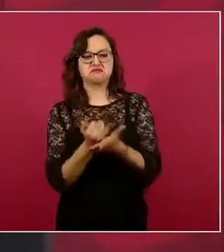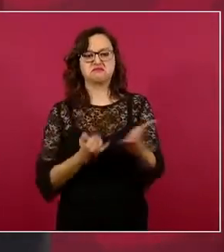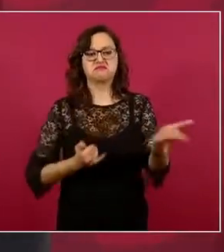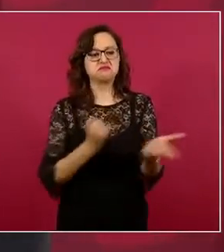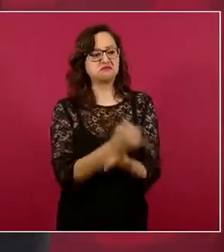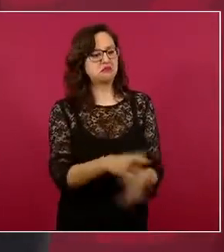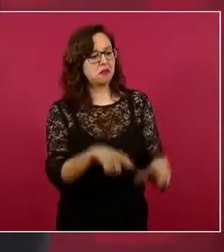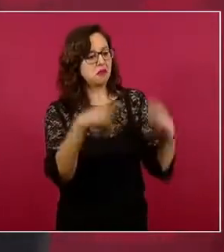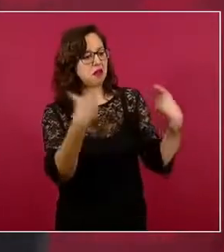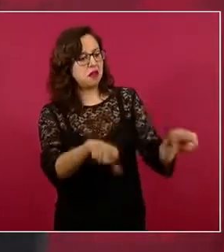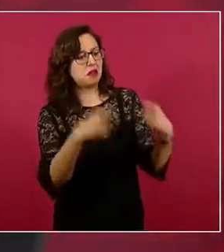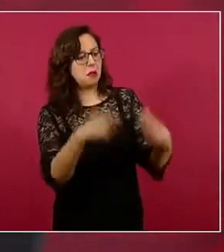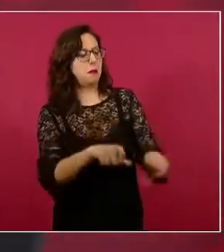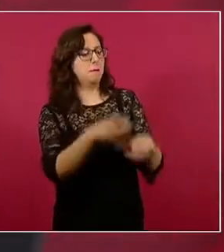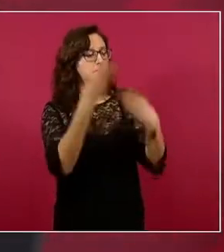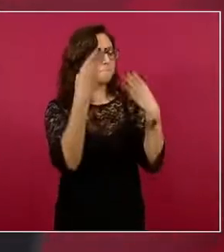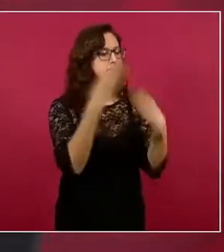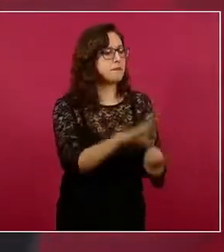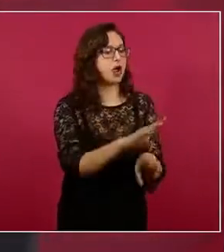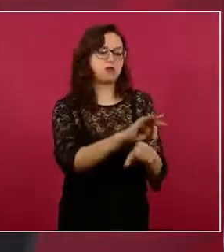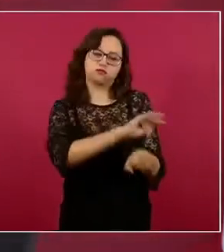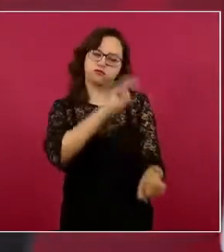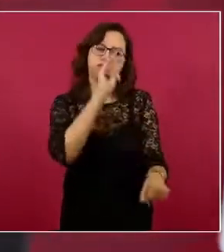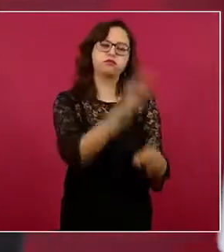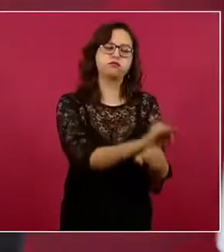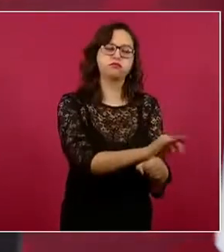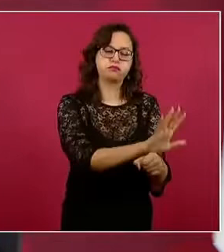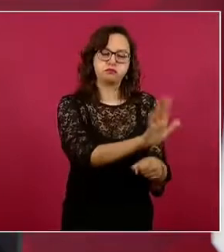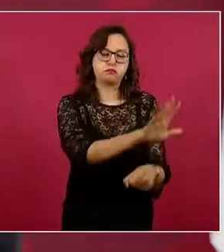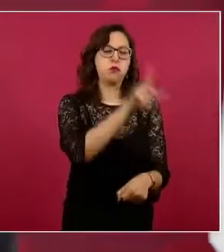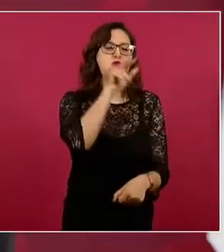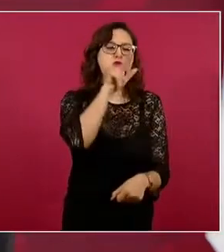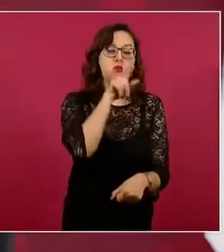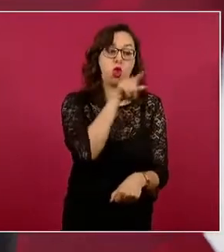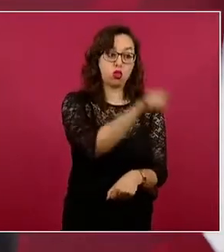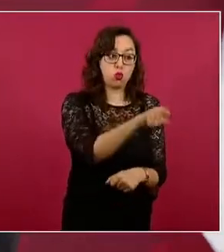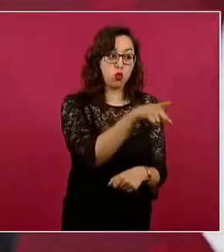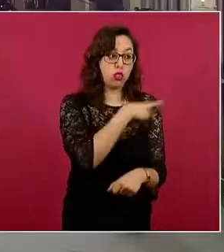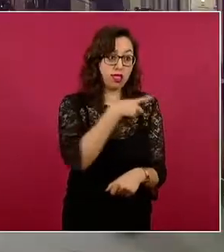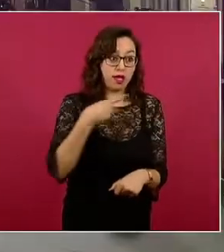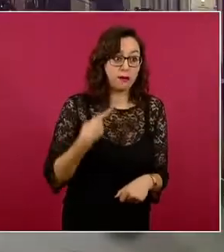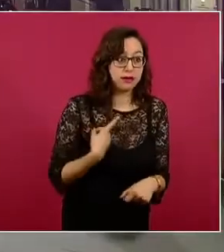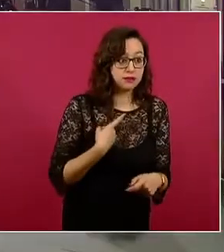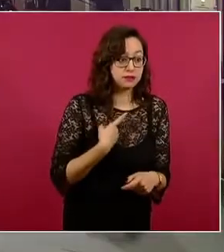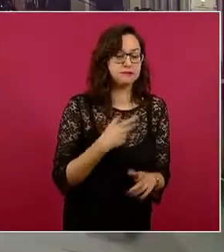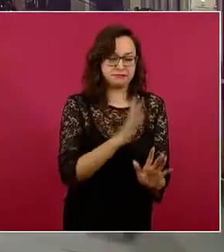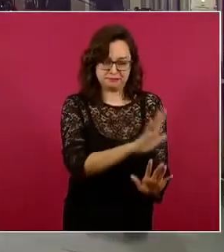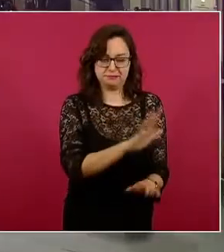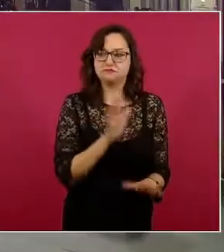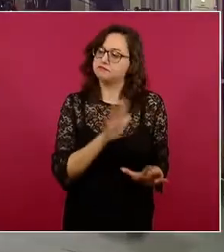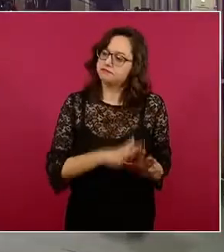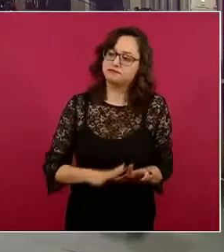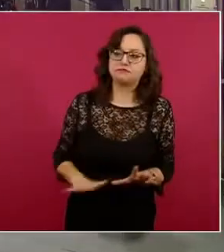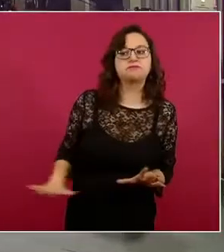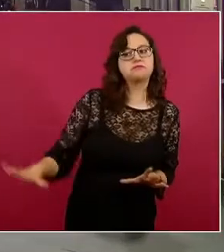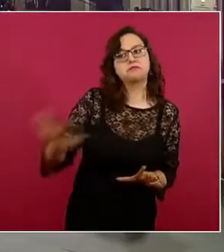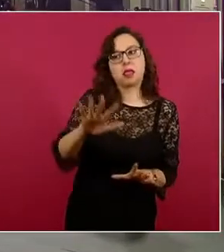convertir las deudas privadas de unos cuantos en deuda pública, y esa